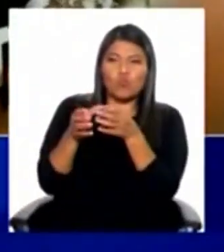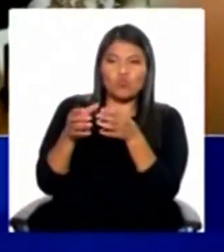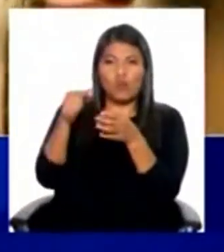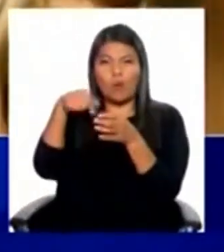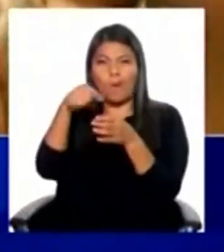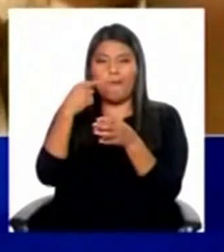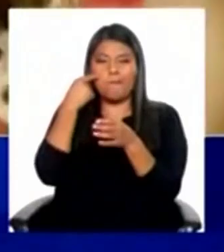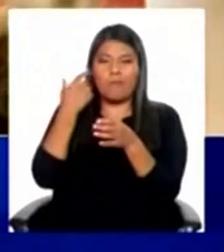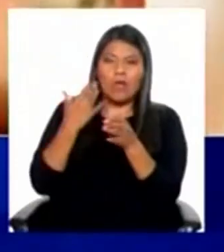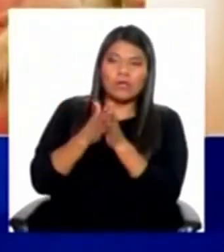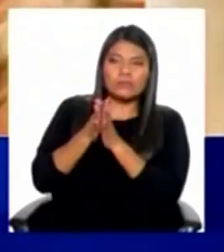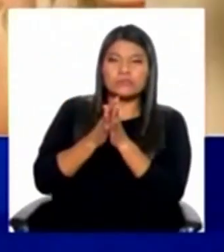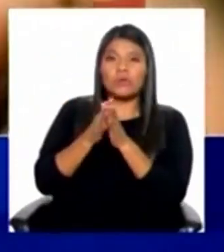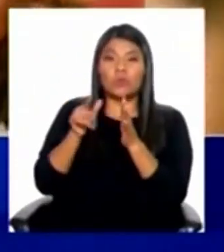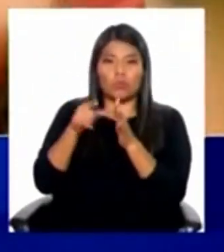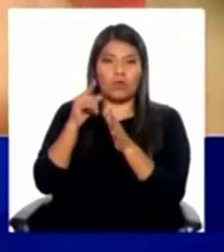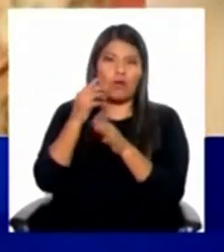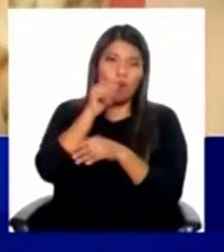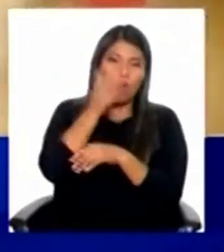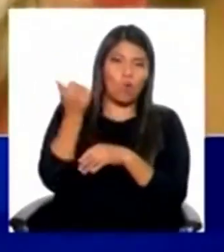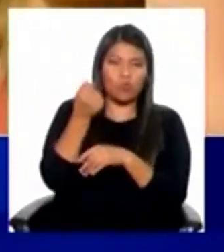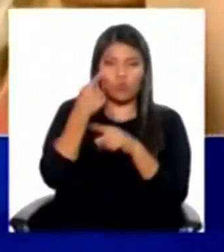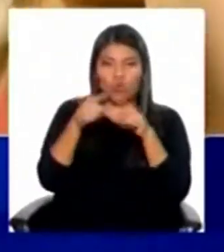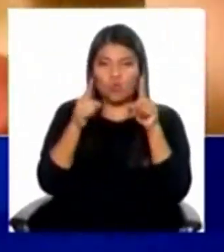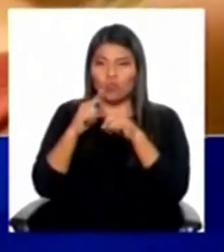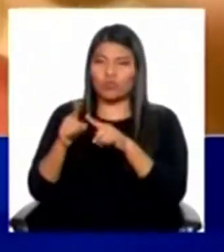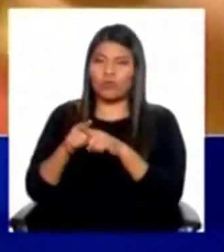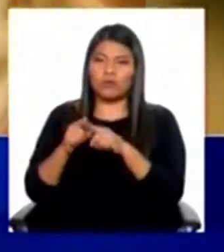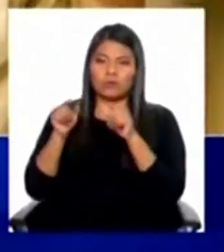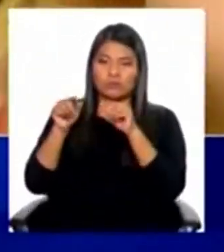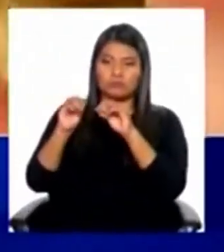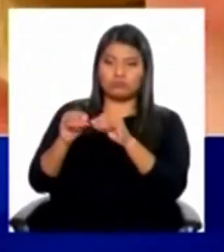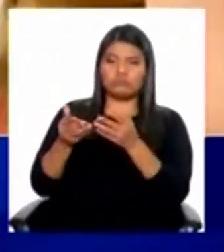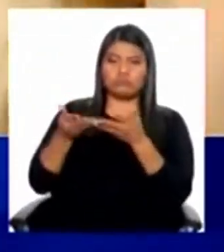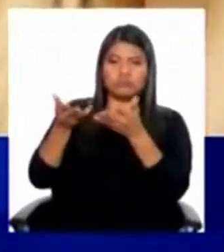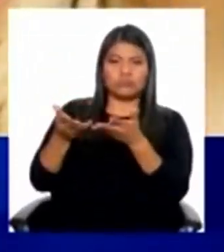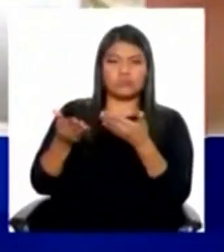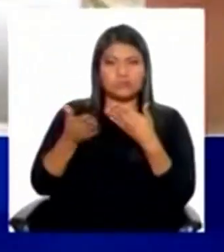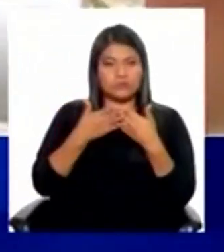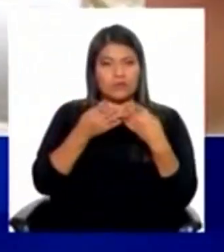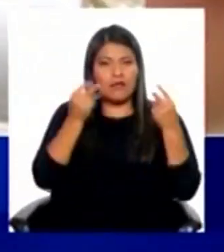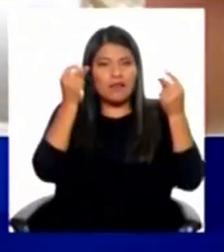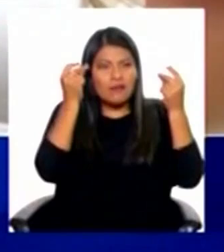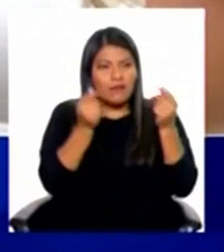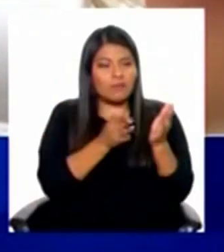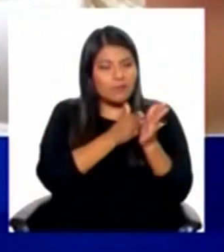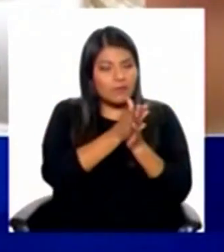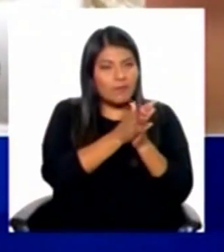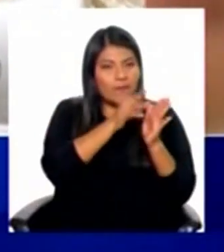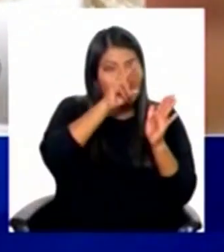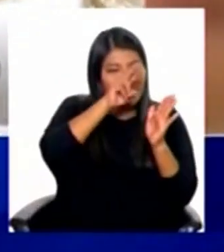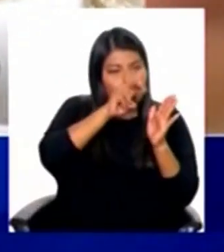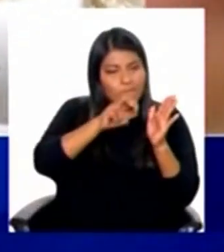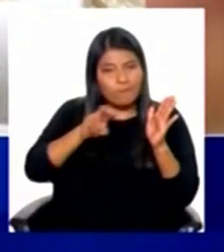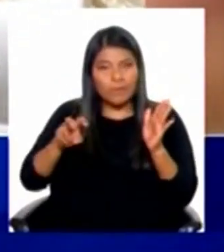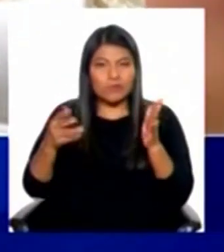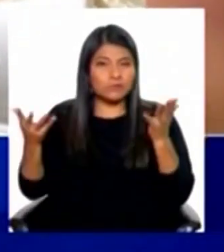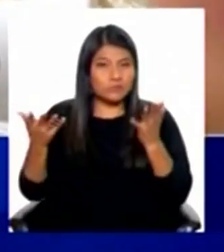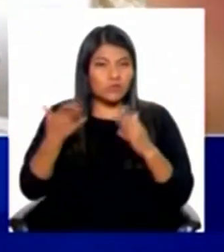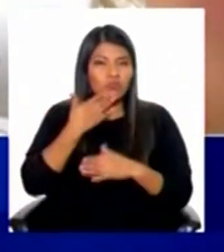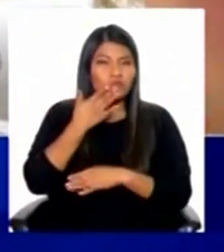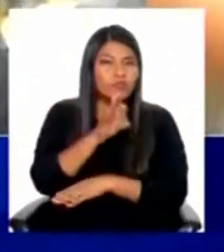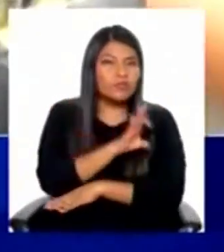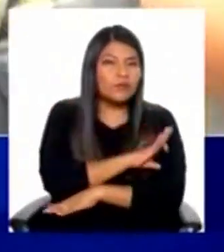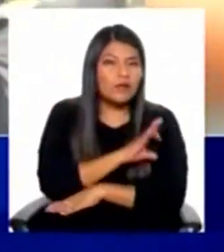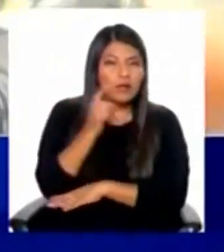internacional, ¿no tendría que haber mayor, digamos, celeridad en el inicio de las investigaciones de parte de la fiscalía?